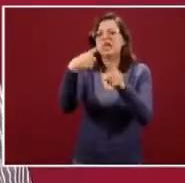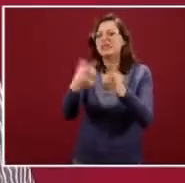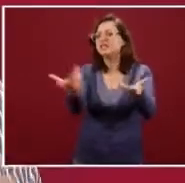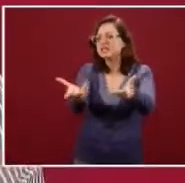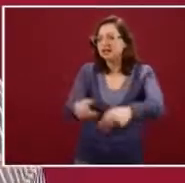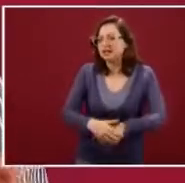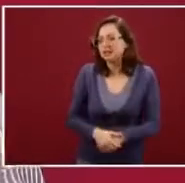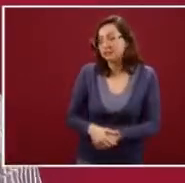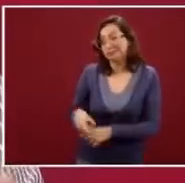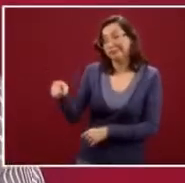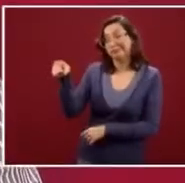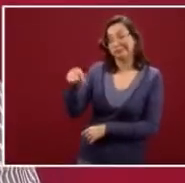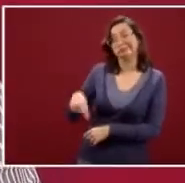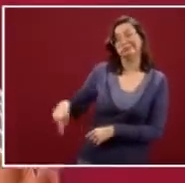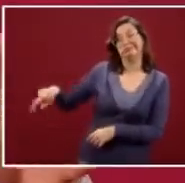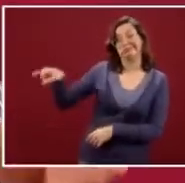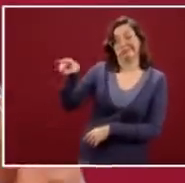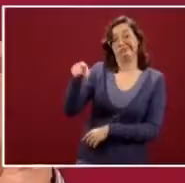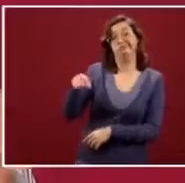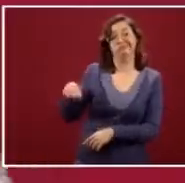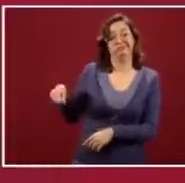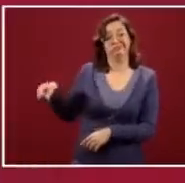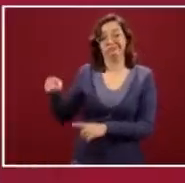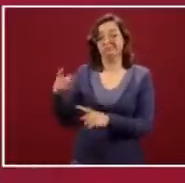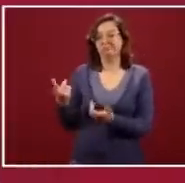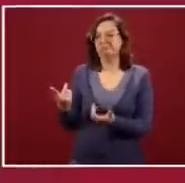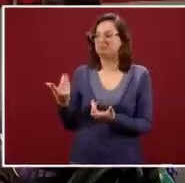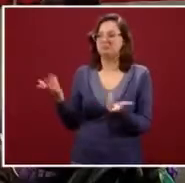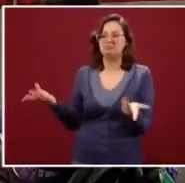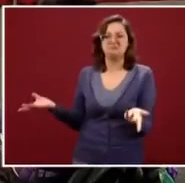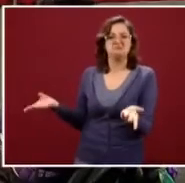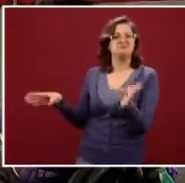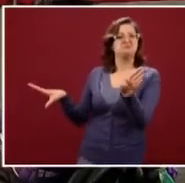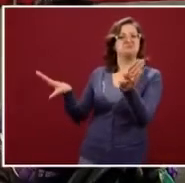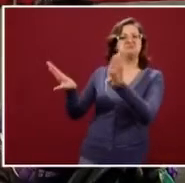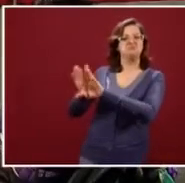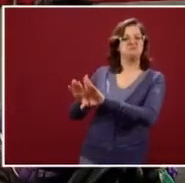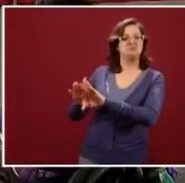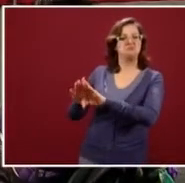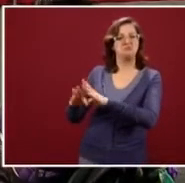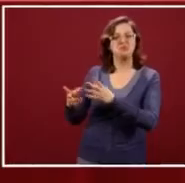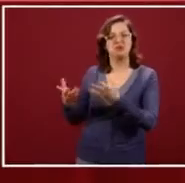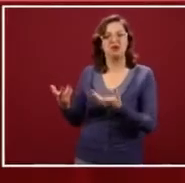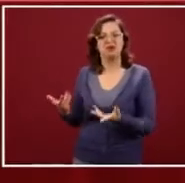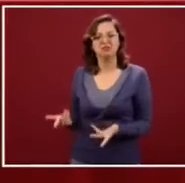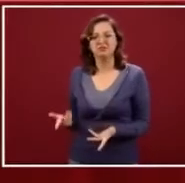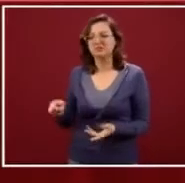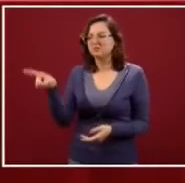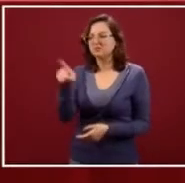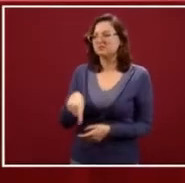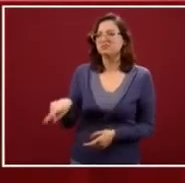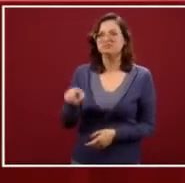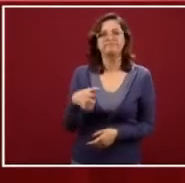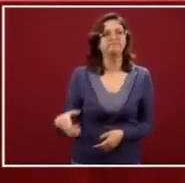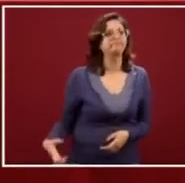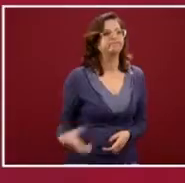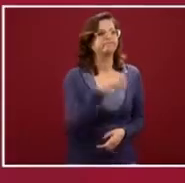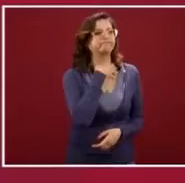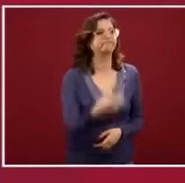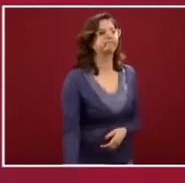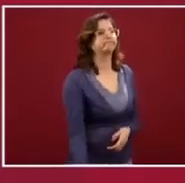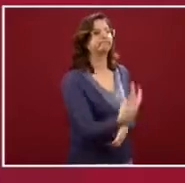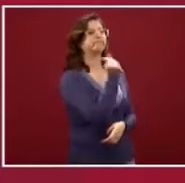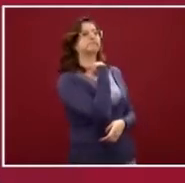y todos dependemos de todos. Si asfixiamos la economía del país, si asfixiamos a la sociedad, esto puede